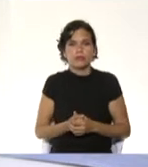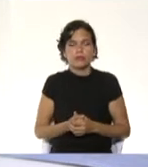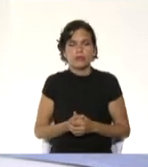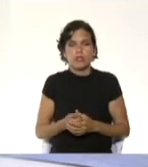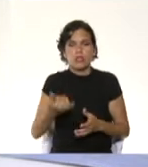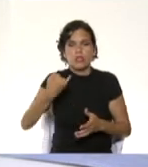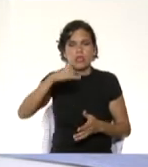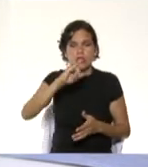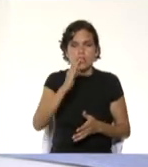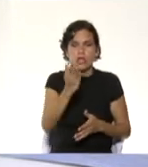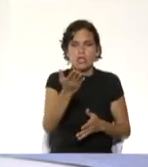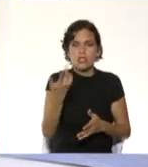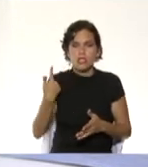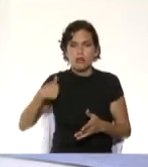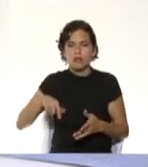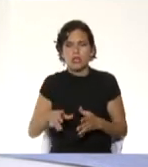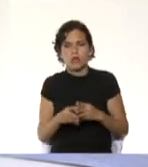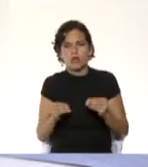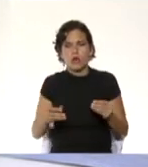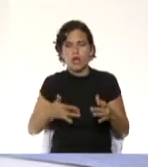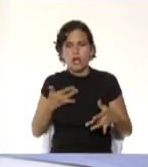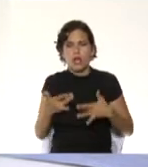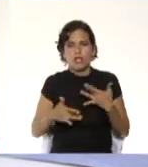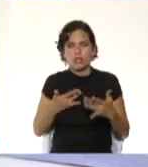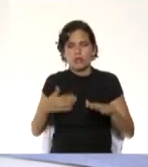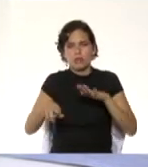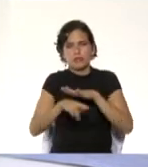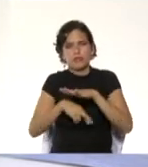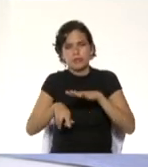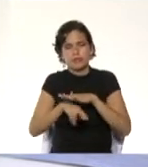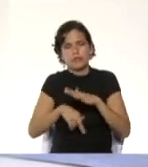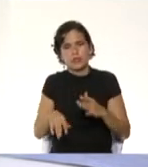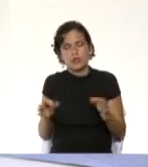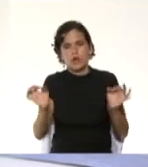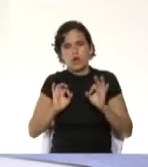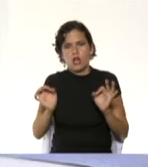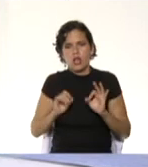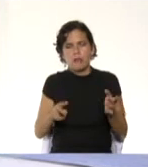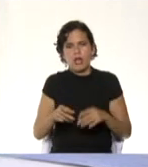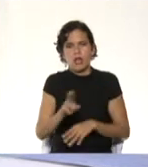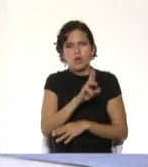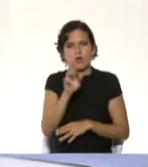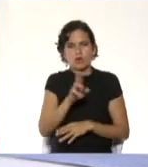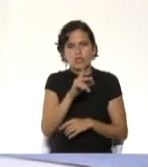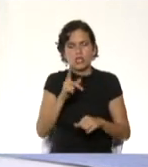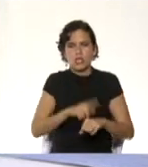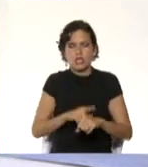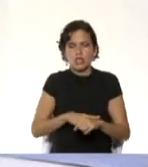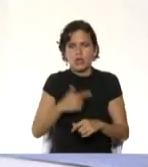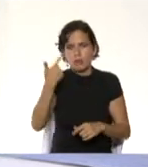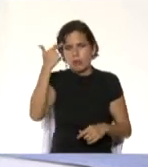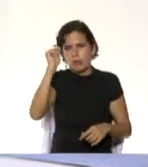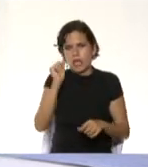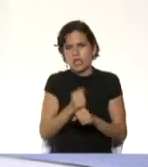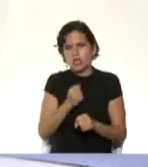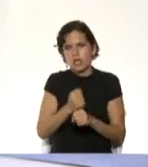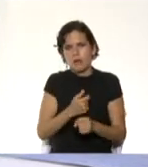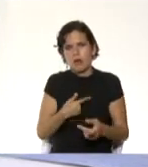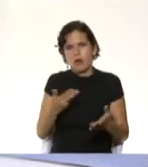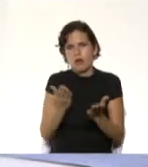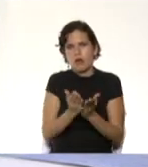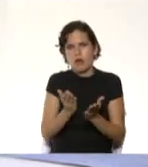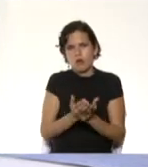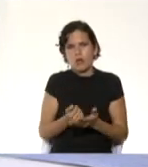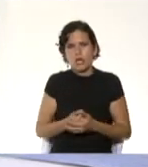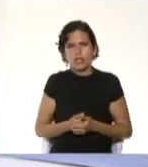ese tiempo. También debemos tener en cuenta que allí debemos tener las actividades recreativas. No solamente